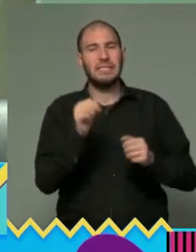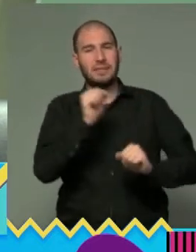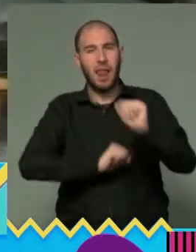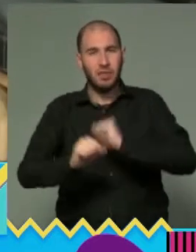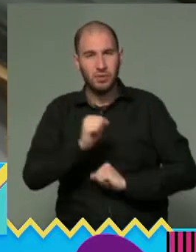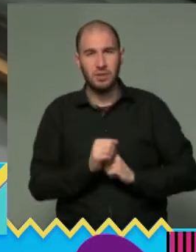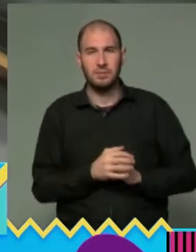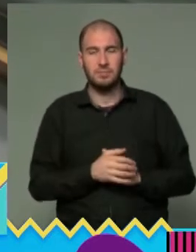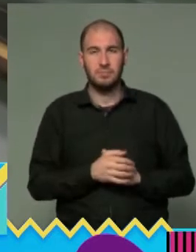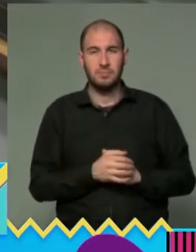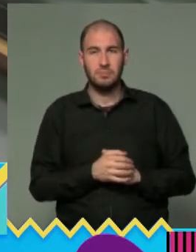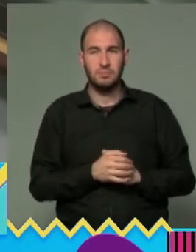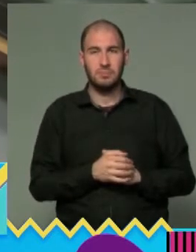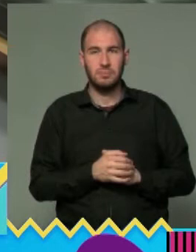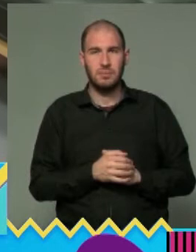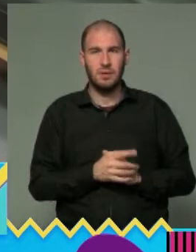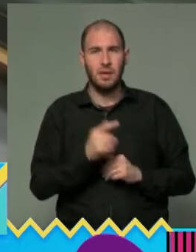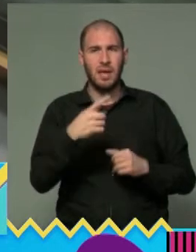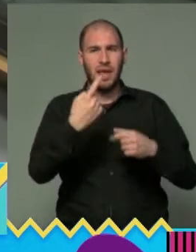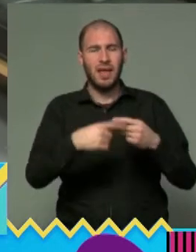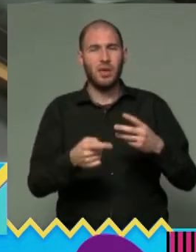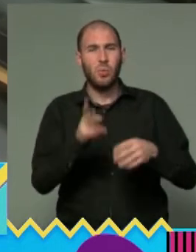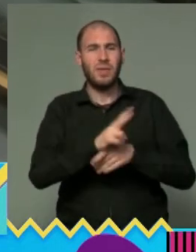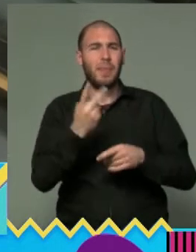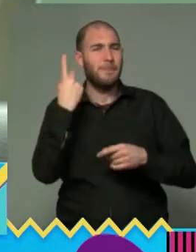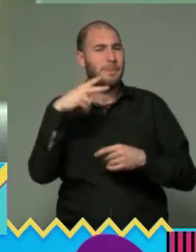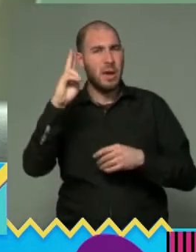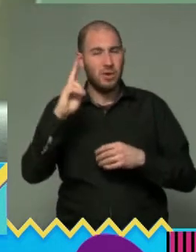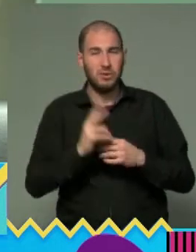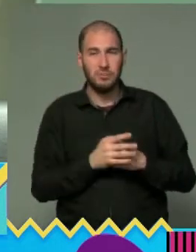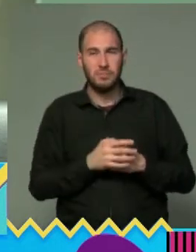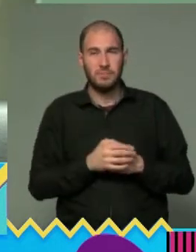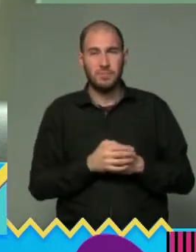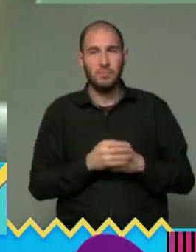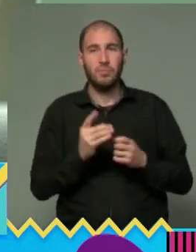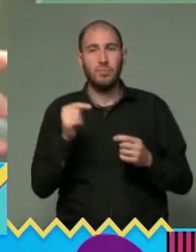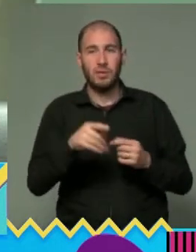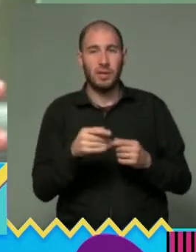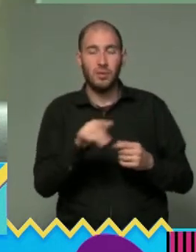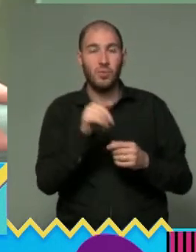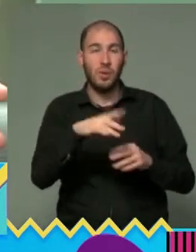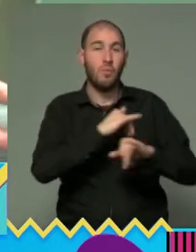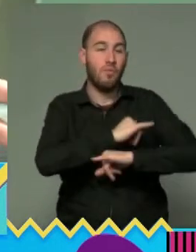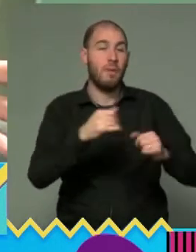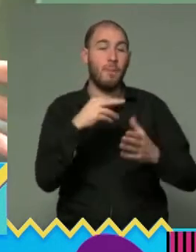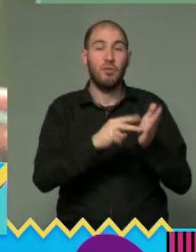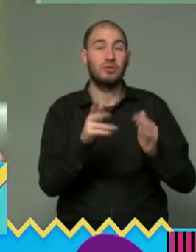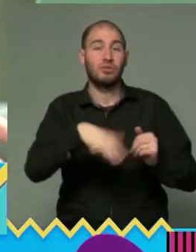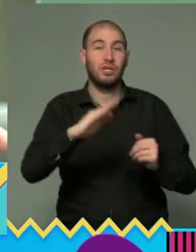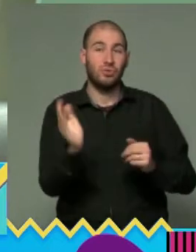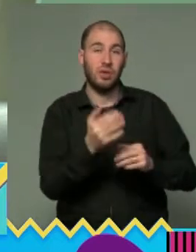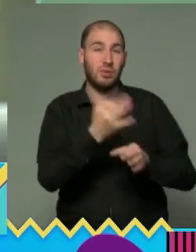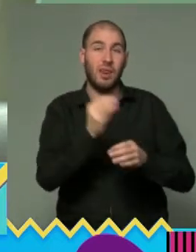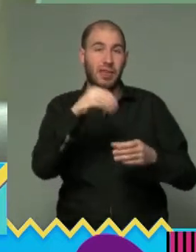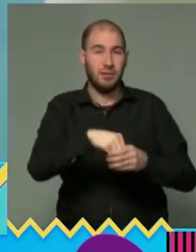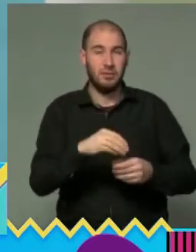celadores, habría mucha más de protección de la que ya hay. Porque es la caja de resonancia de casi todos los problemas sociales hoy, es la